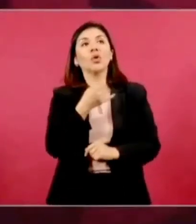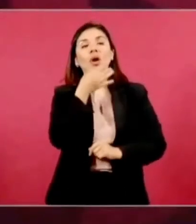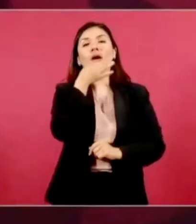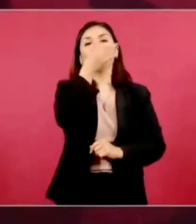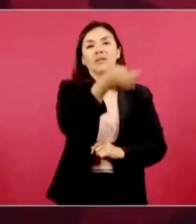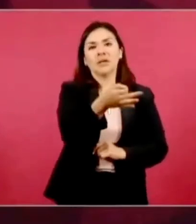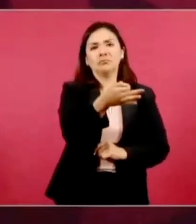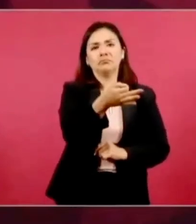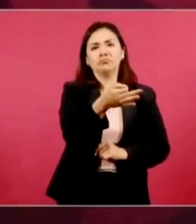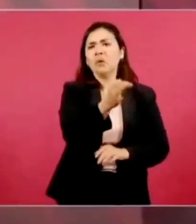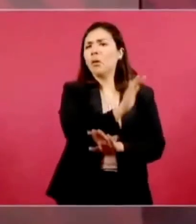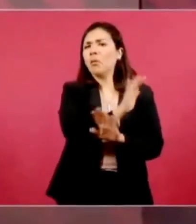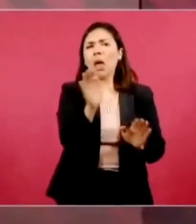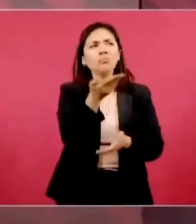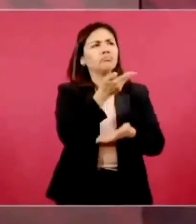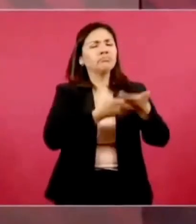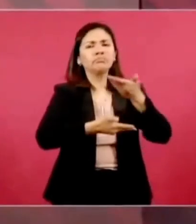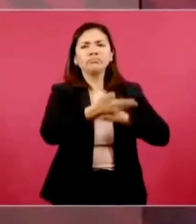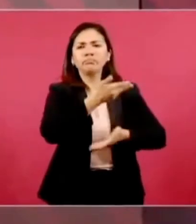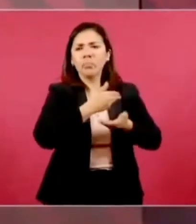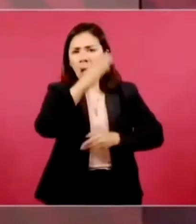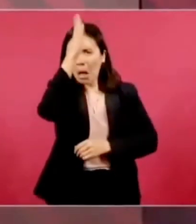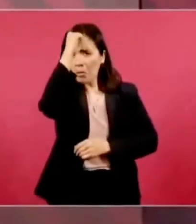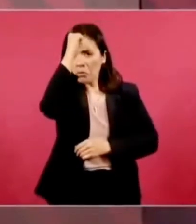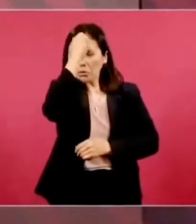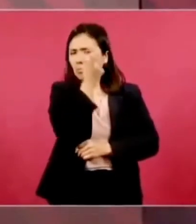Y ya, lo hicimos.